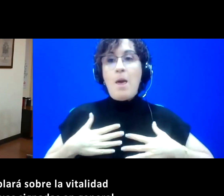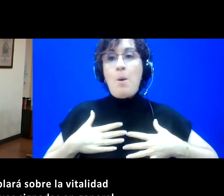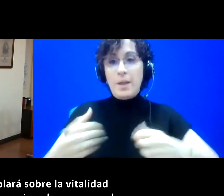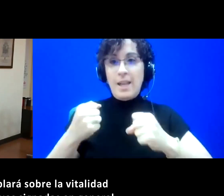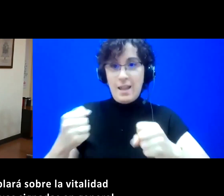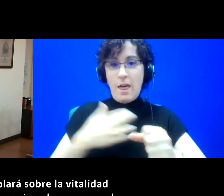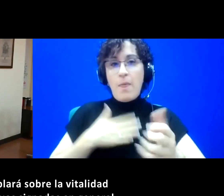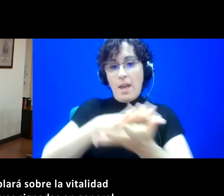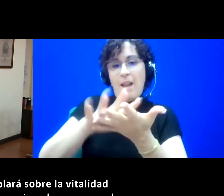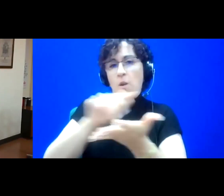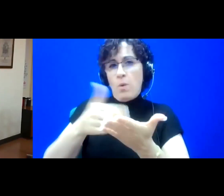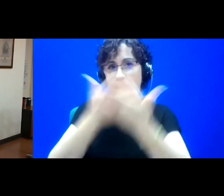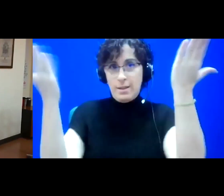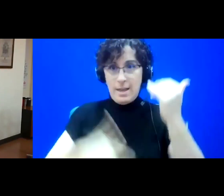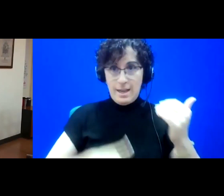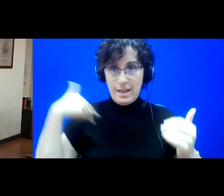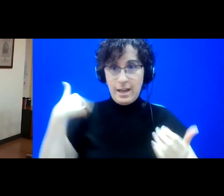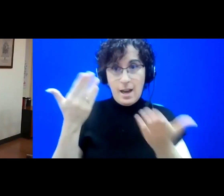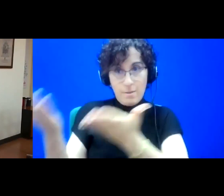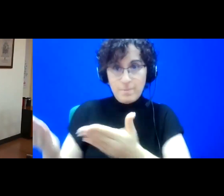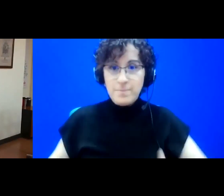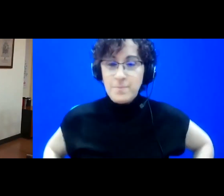asignadas en general.